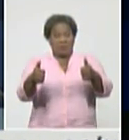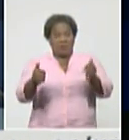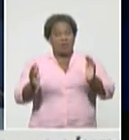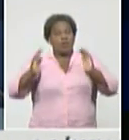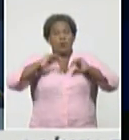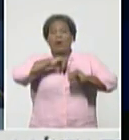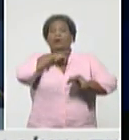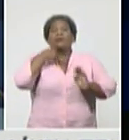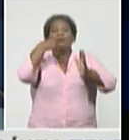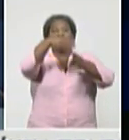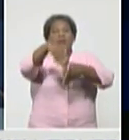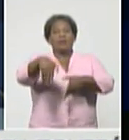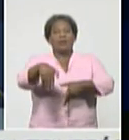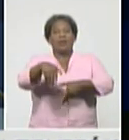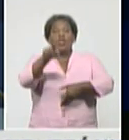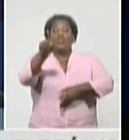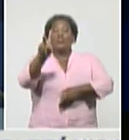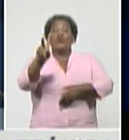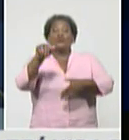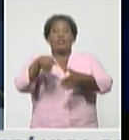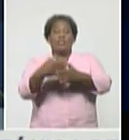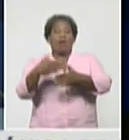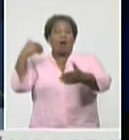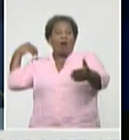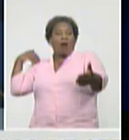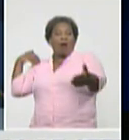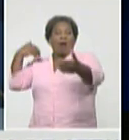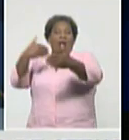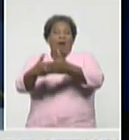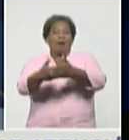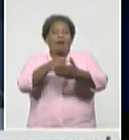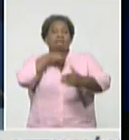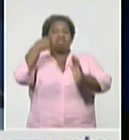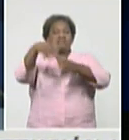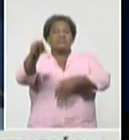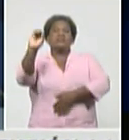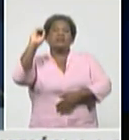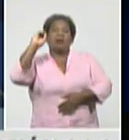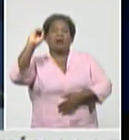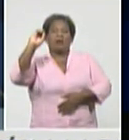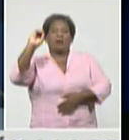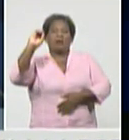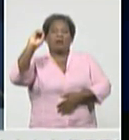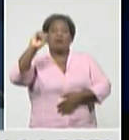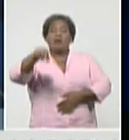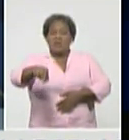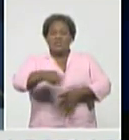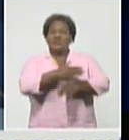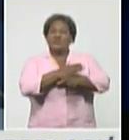fallecidos desde hace 12 días. Eso expresa mucho lo que se viene haciendo, los